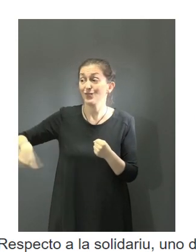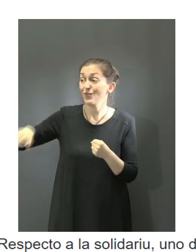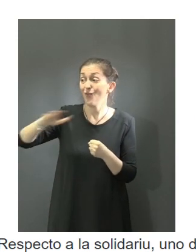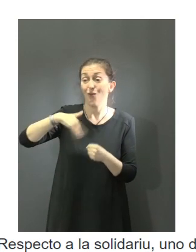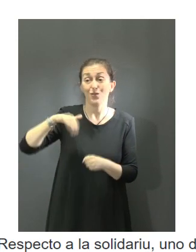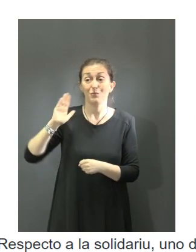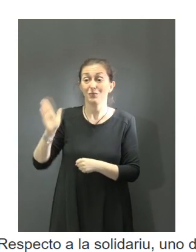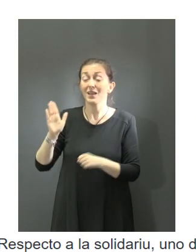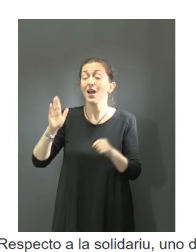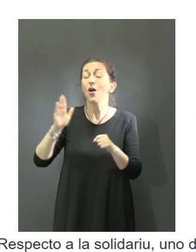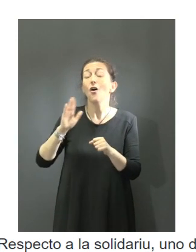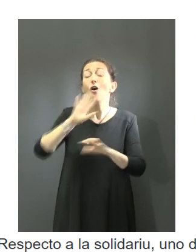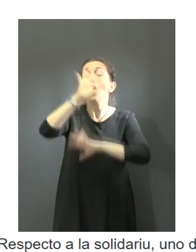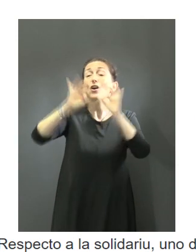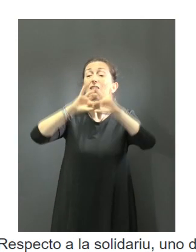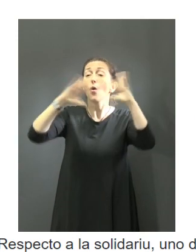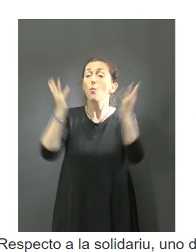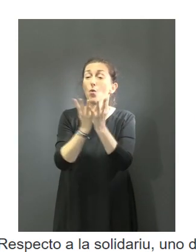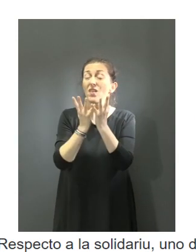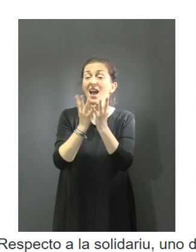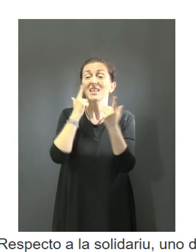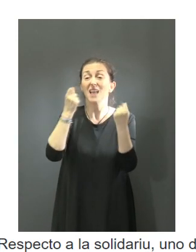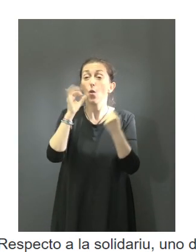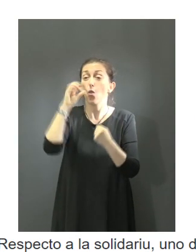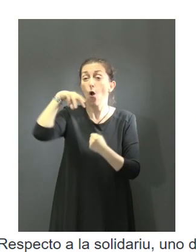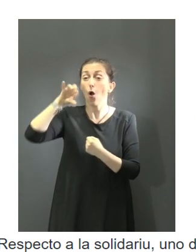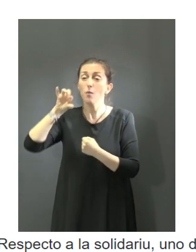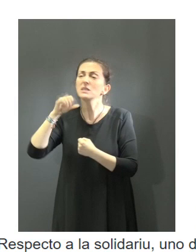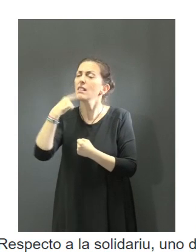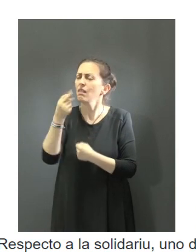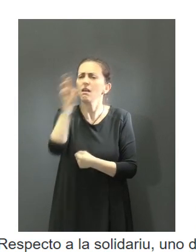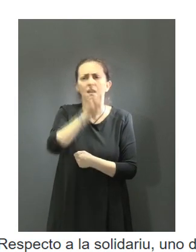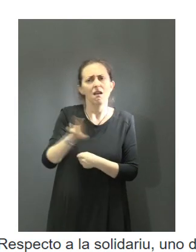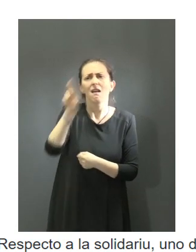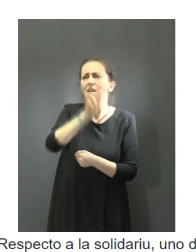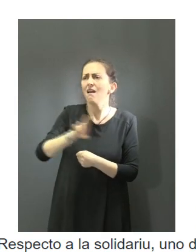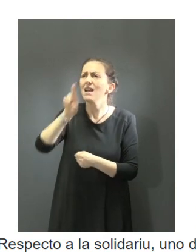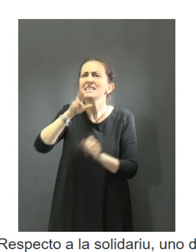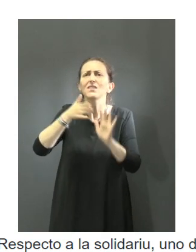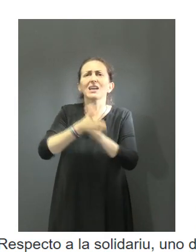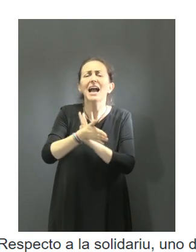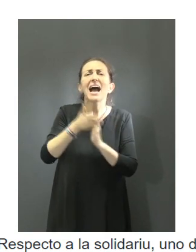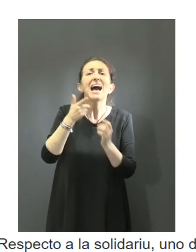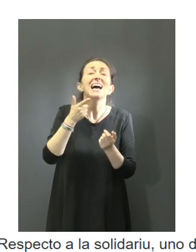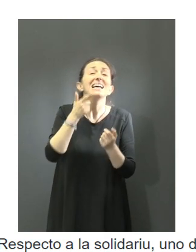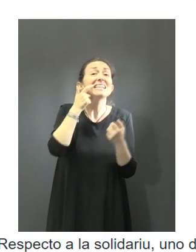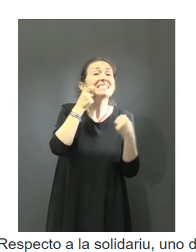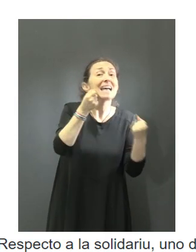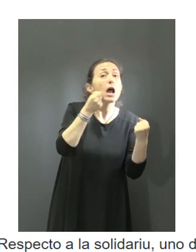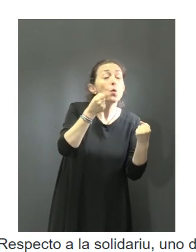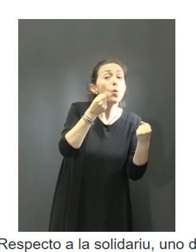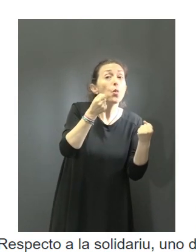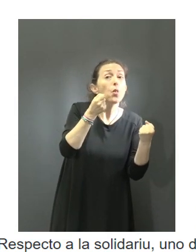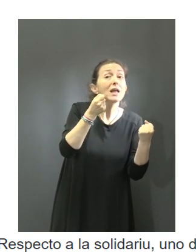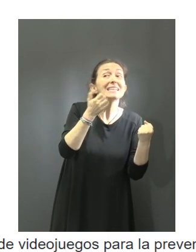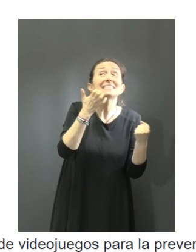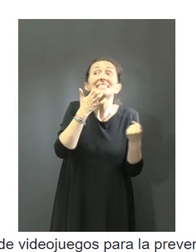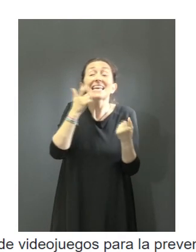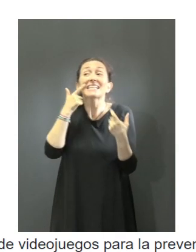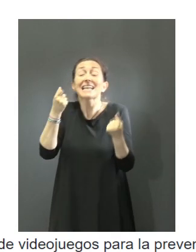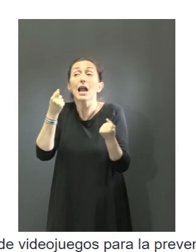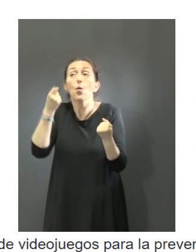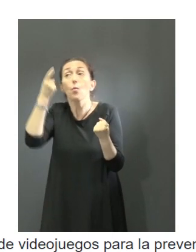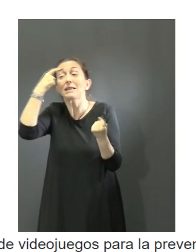La Organización Mundial de la Salud lo ha dicho de forma reiterada: no hay salud sin salud mental.